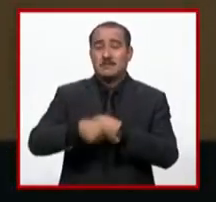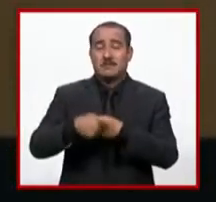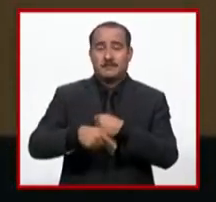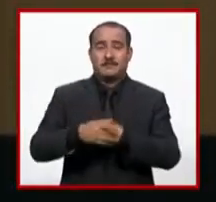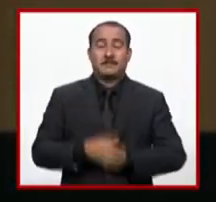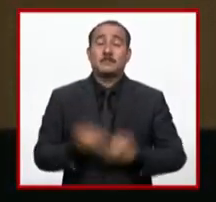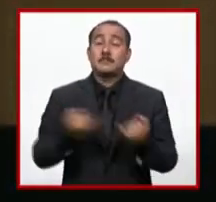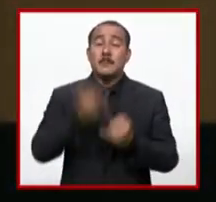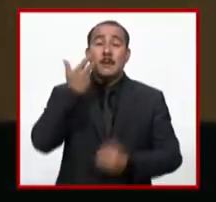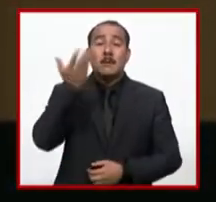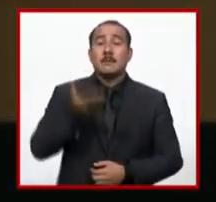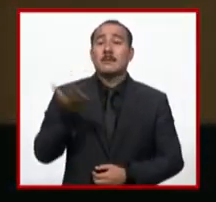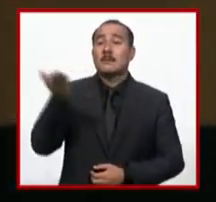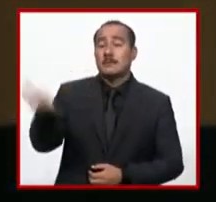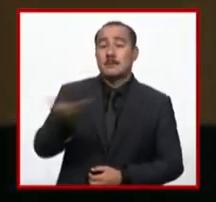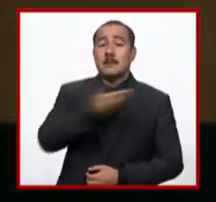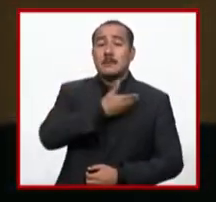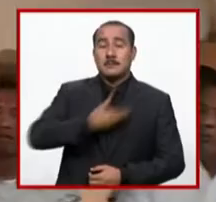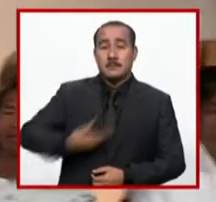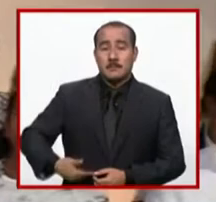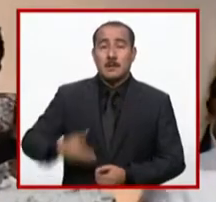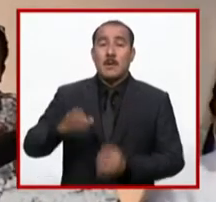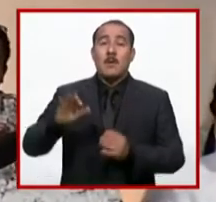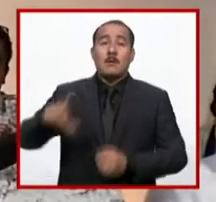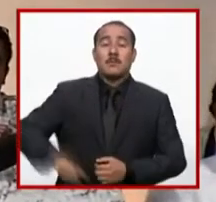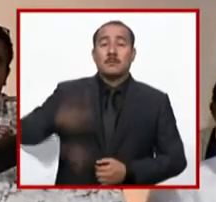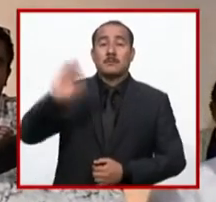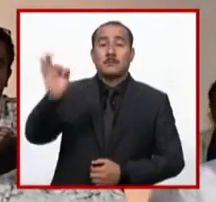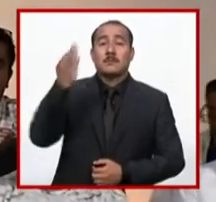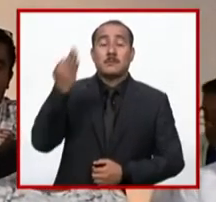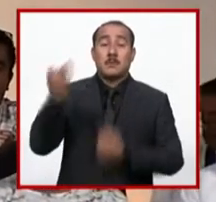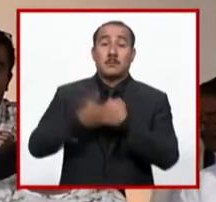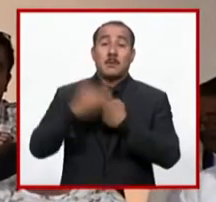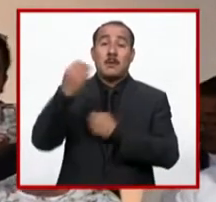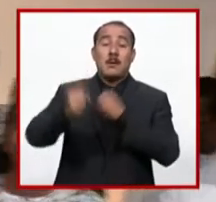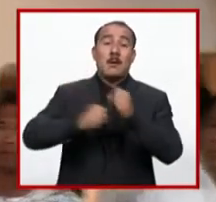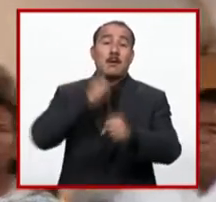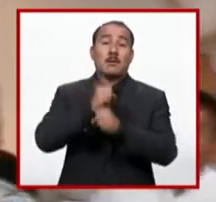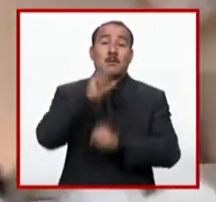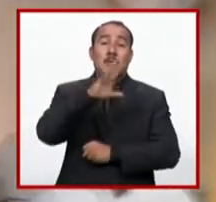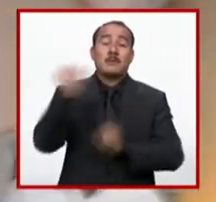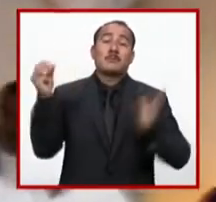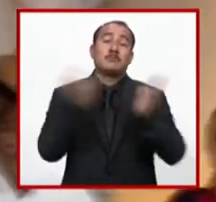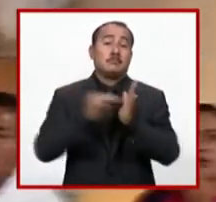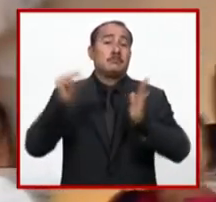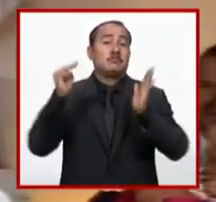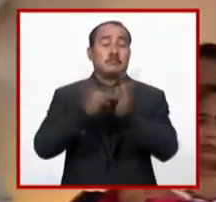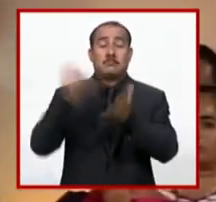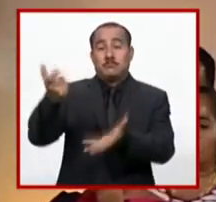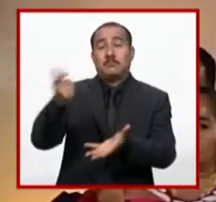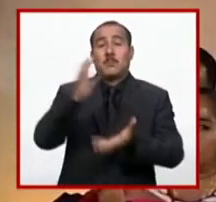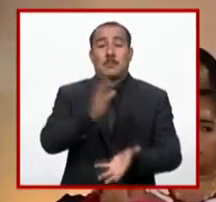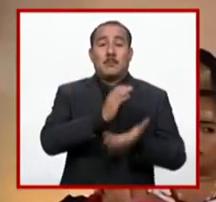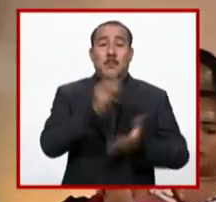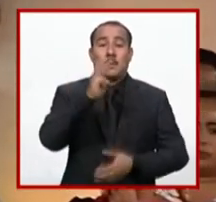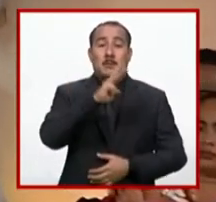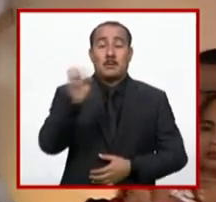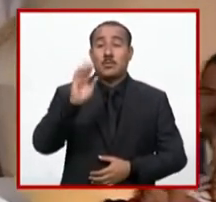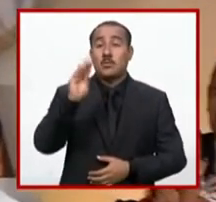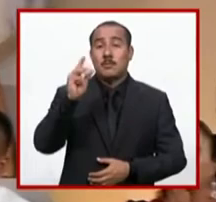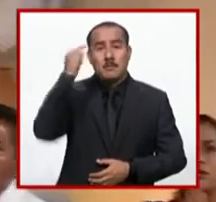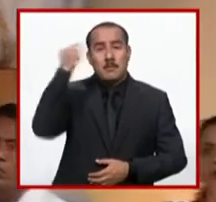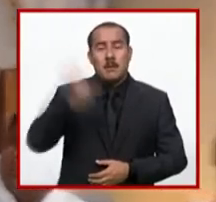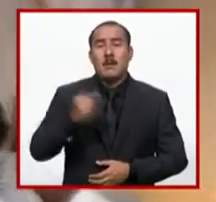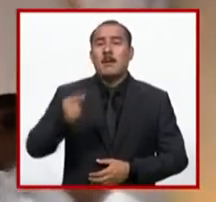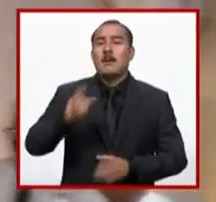agradecer que el presidente y el gobierno federal mandarán el año que entra 500 millones de pesos, 390 de estos para